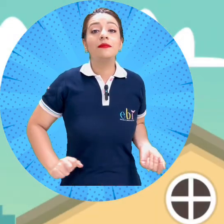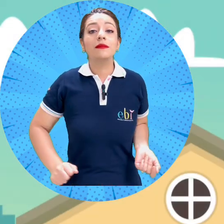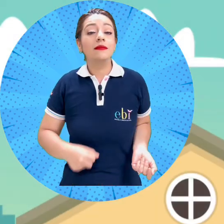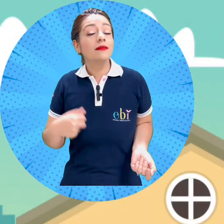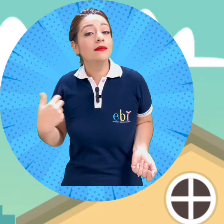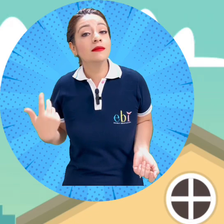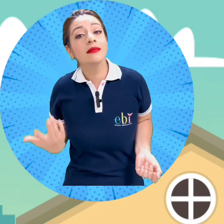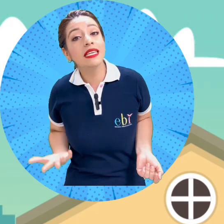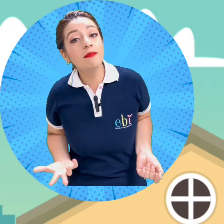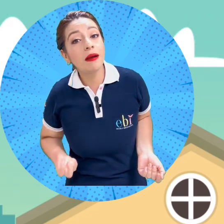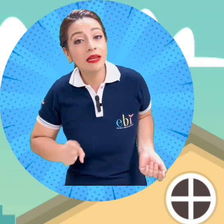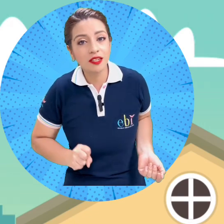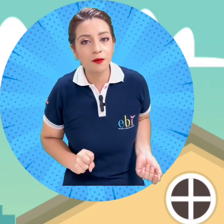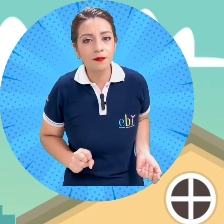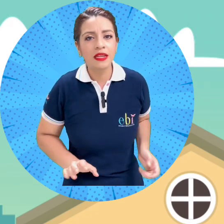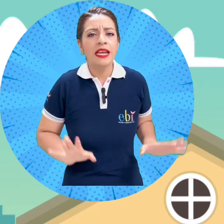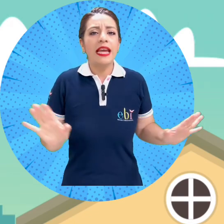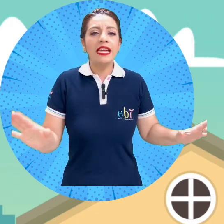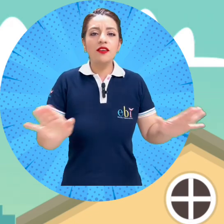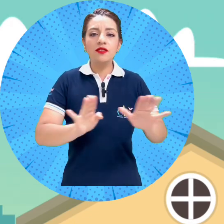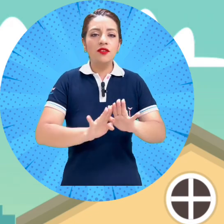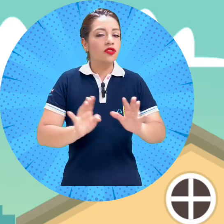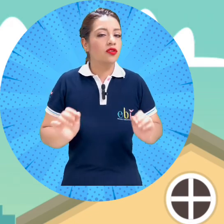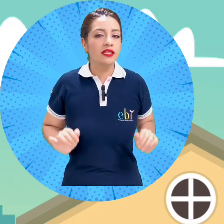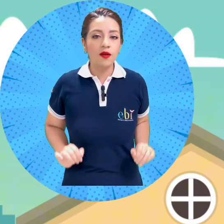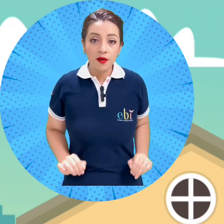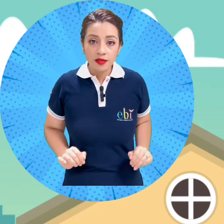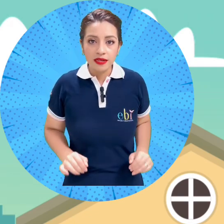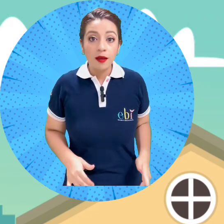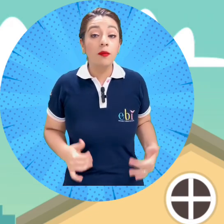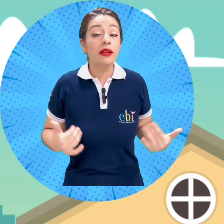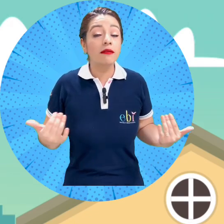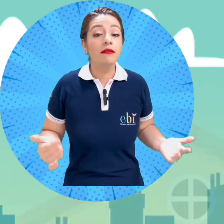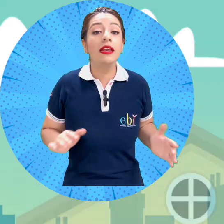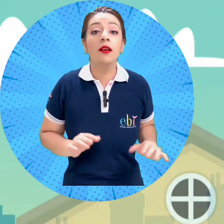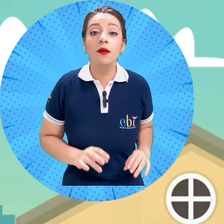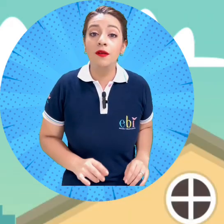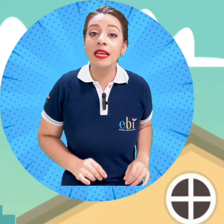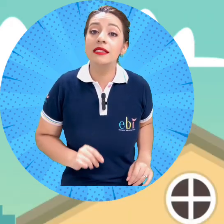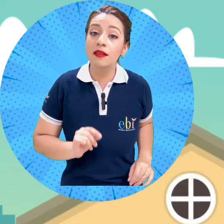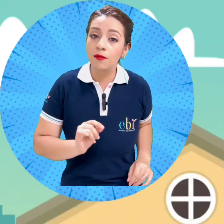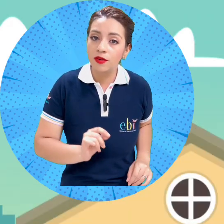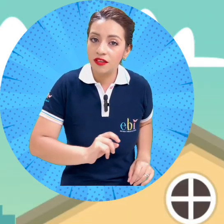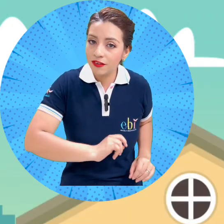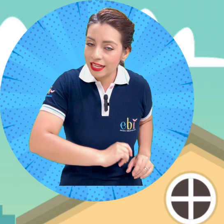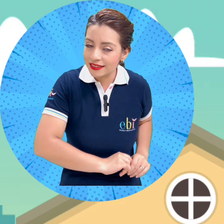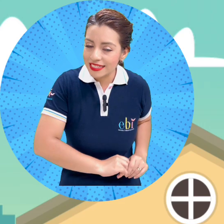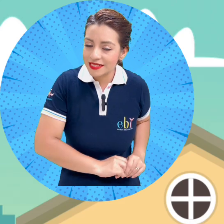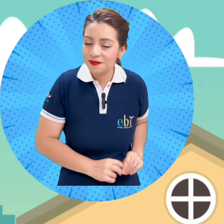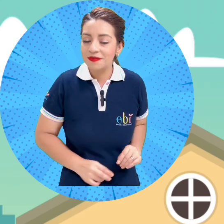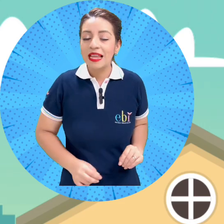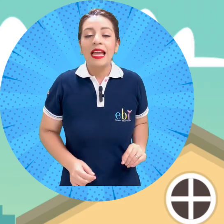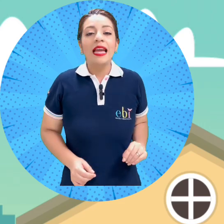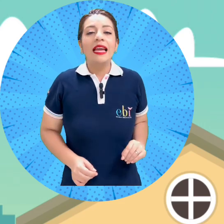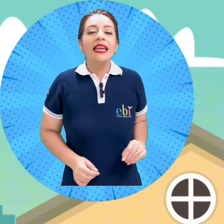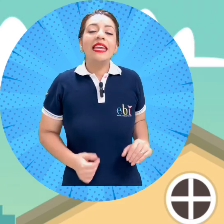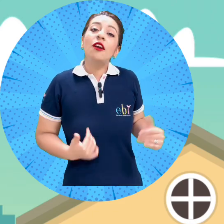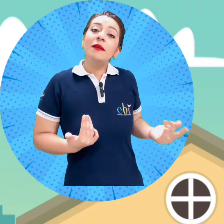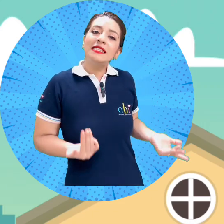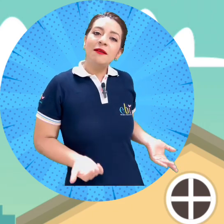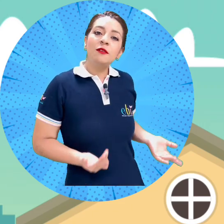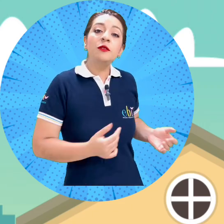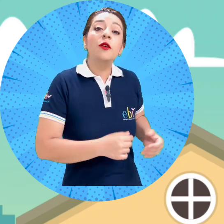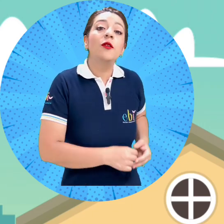Manuelita y Pablito. Ellos no se conocen porque viven en colonias muy diferentes.